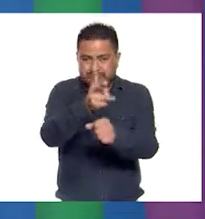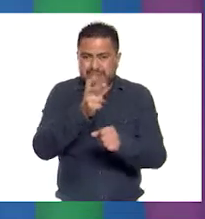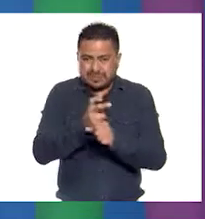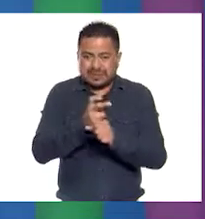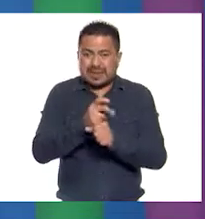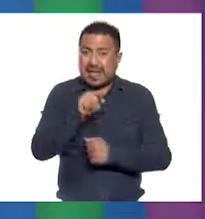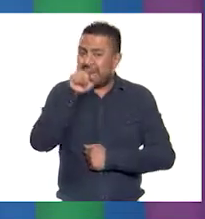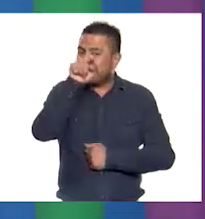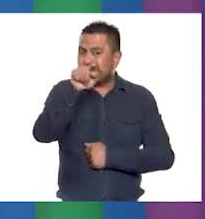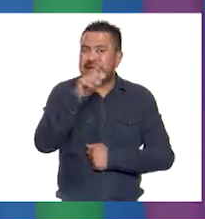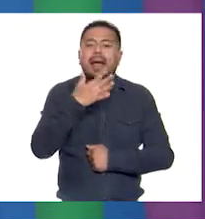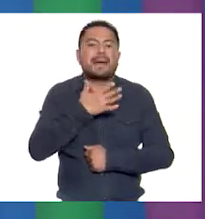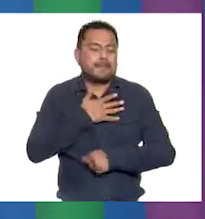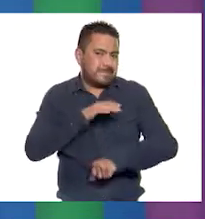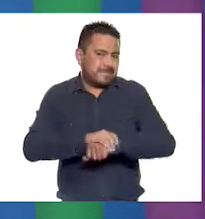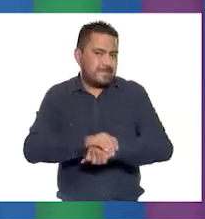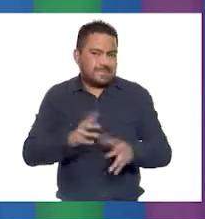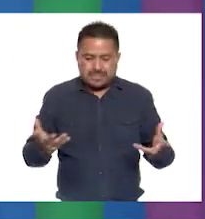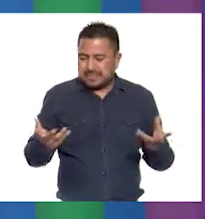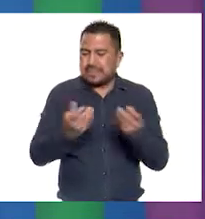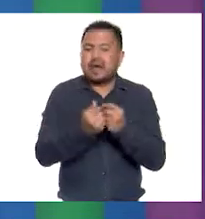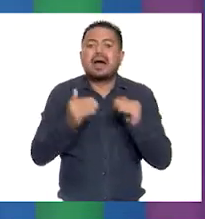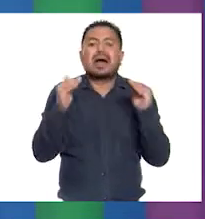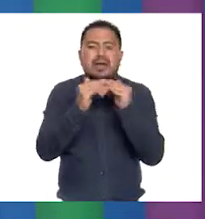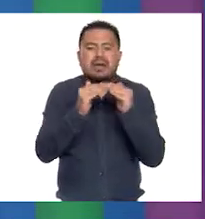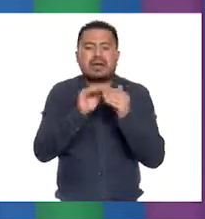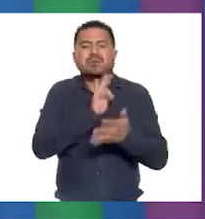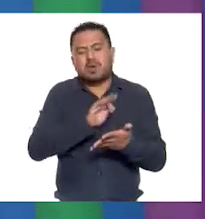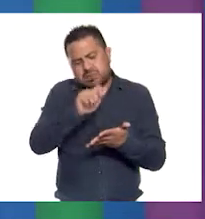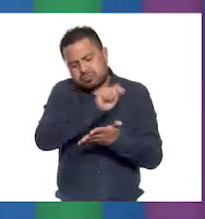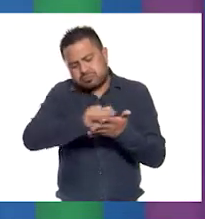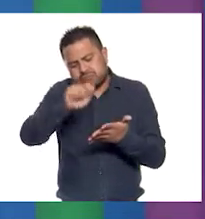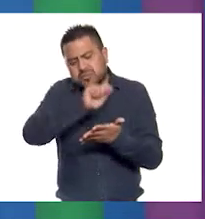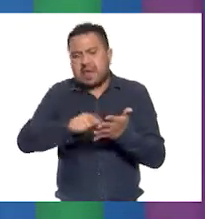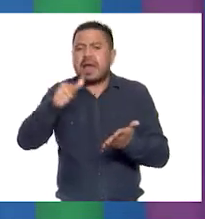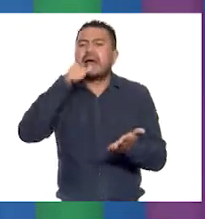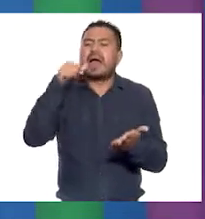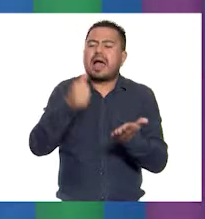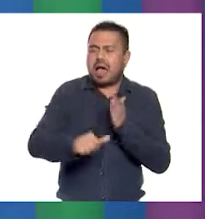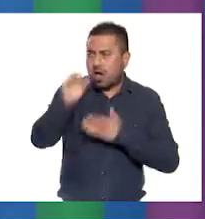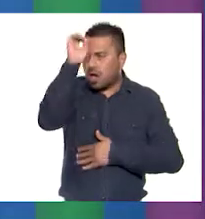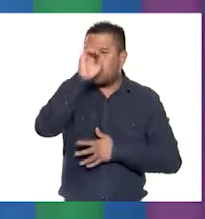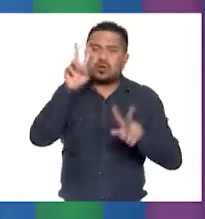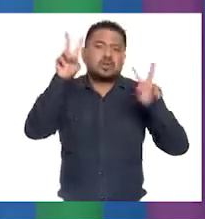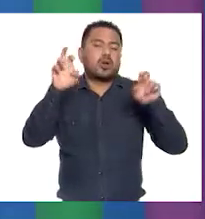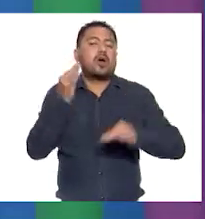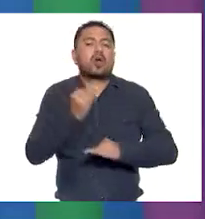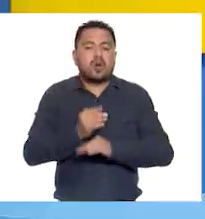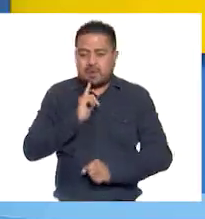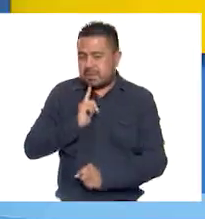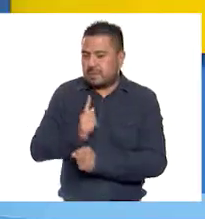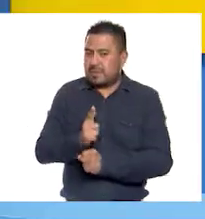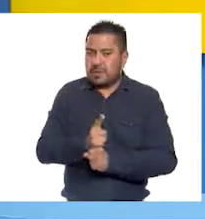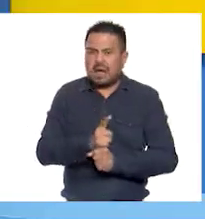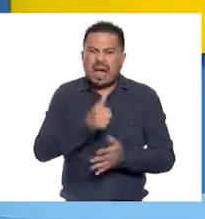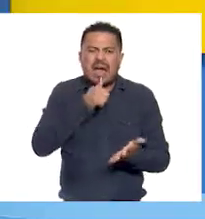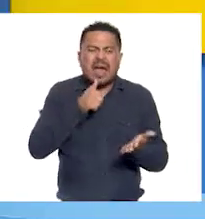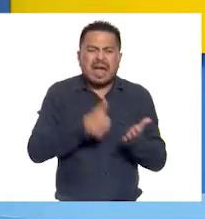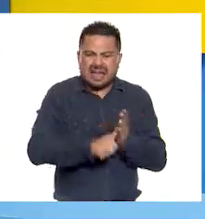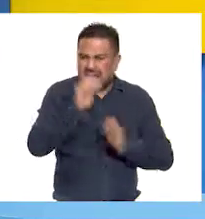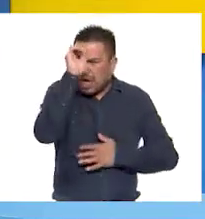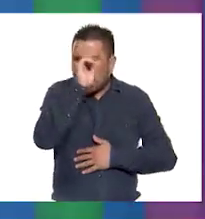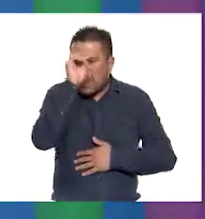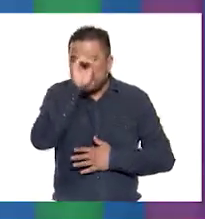a ti y a nuestros amigos en casa a redactar cartas de opinión sobre el tema que veremos. ¿Cartas de